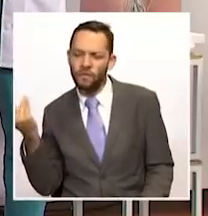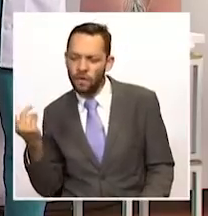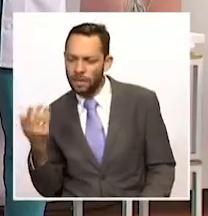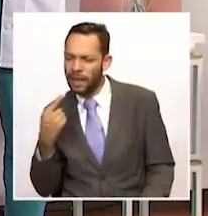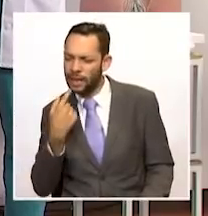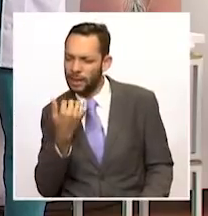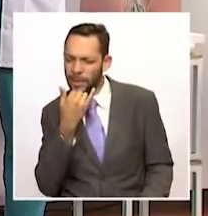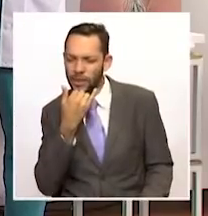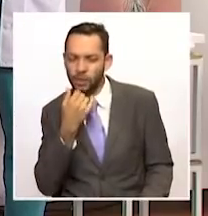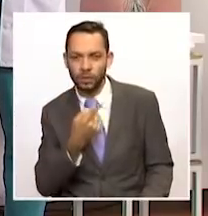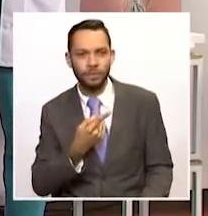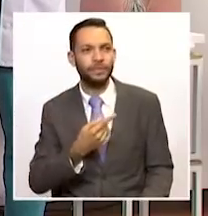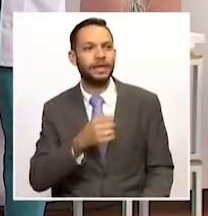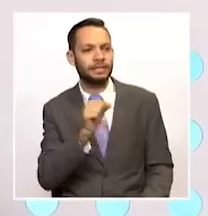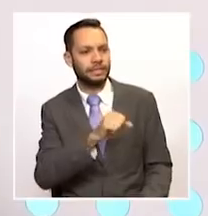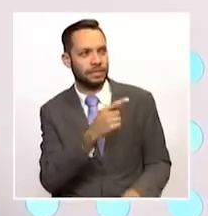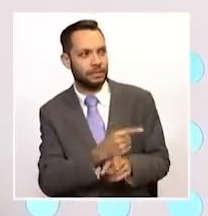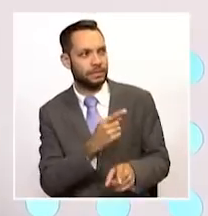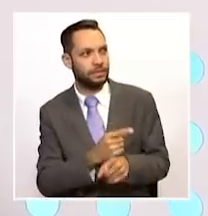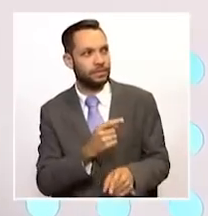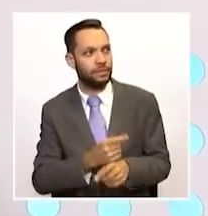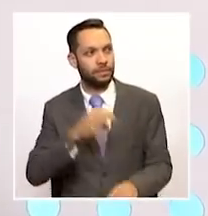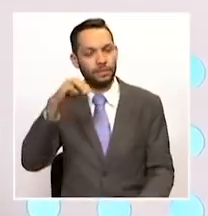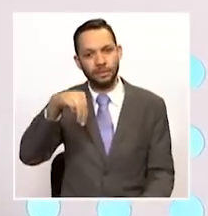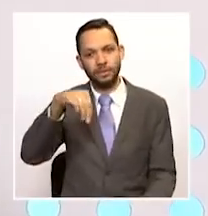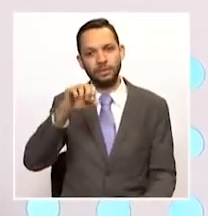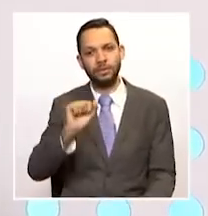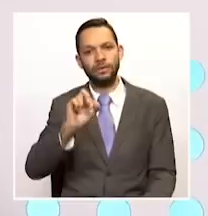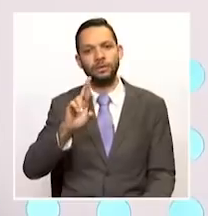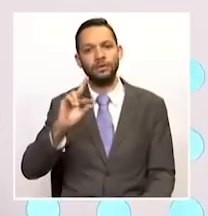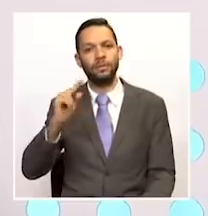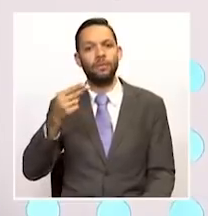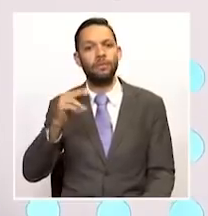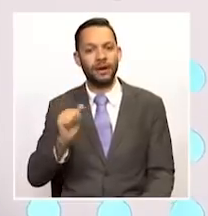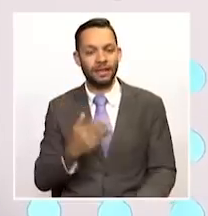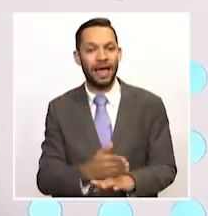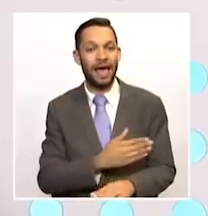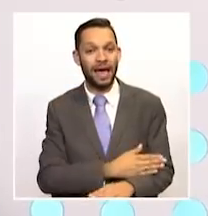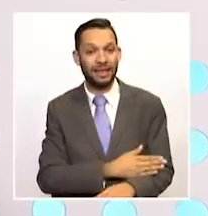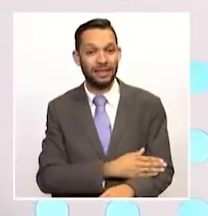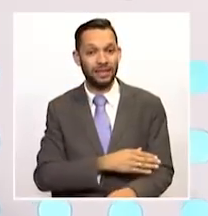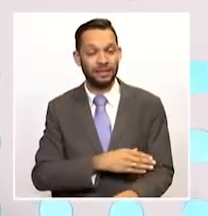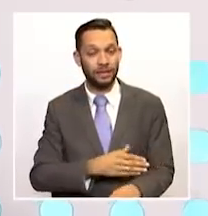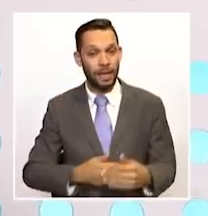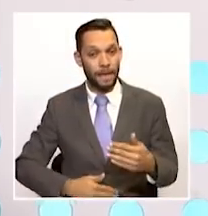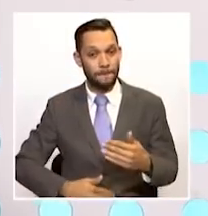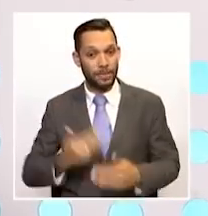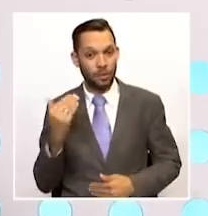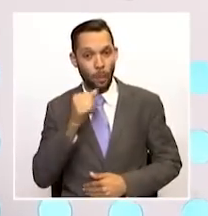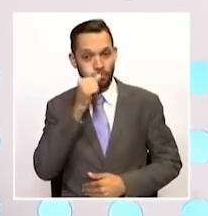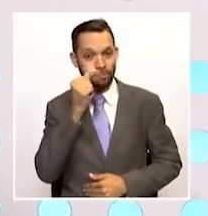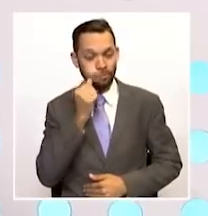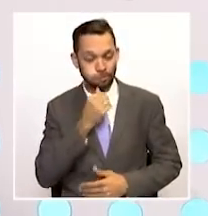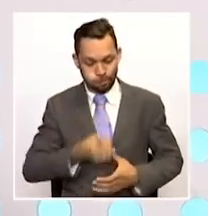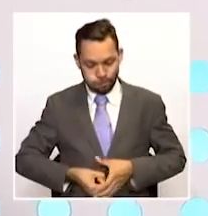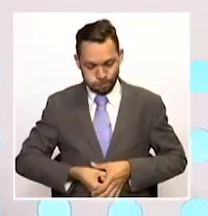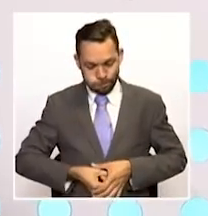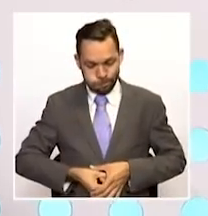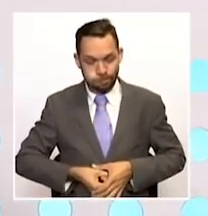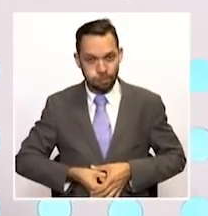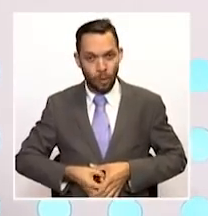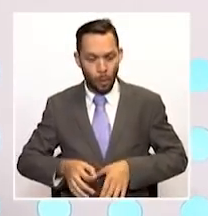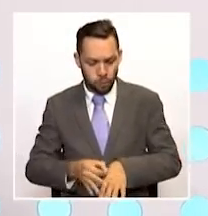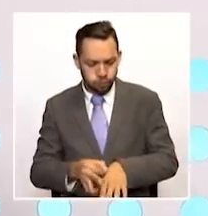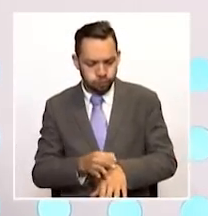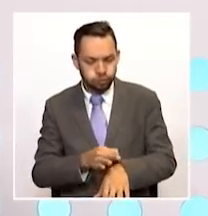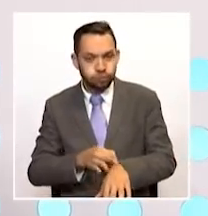martha liliana nació así porque me dio oro la congénita cuando estaba empezando a embarazo a